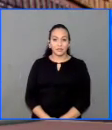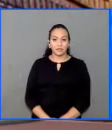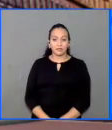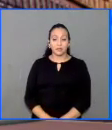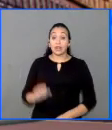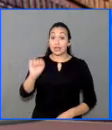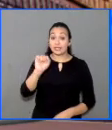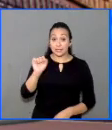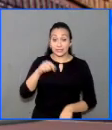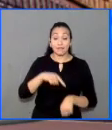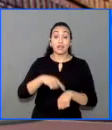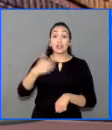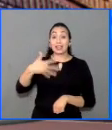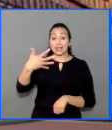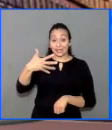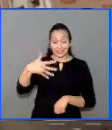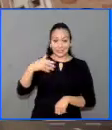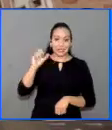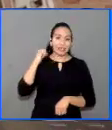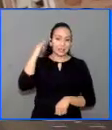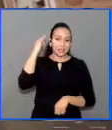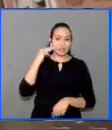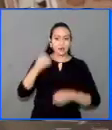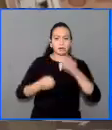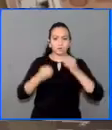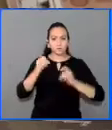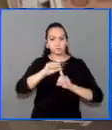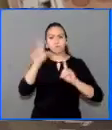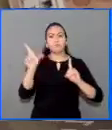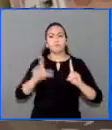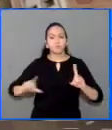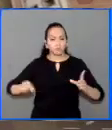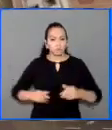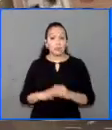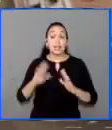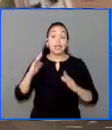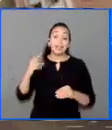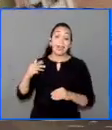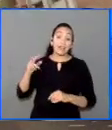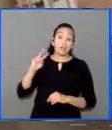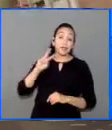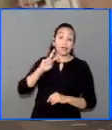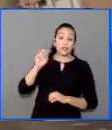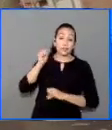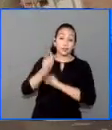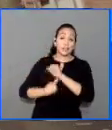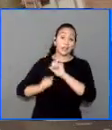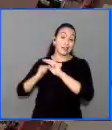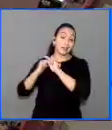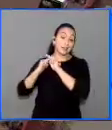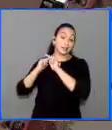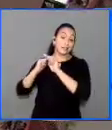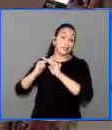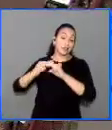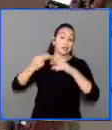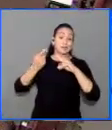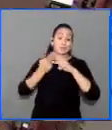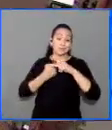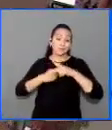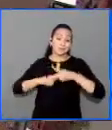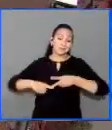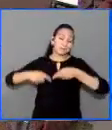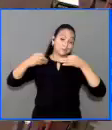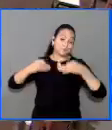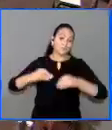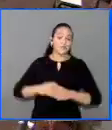la Suprema Corte de Justicia de la Nación cumplió 200 años de haber sido instaurada. Si bien José María